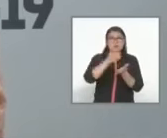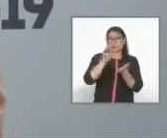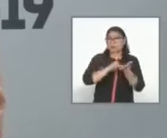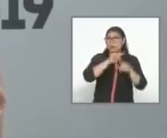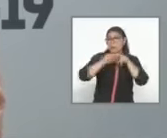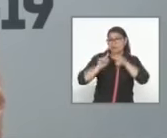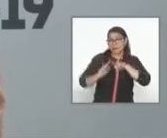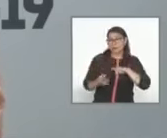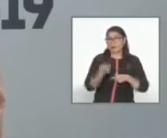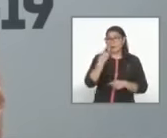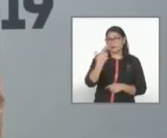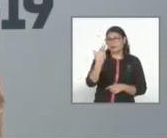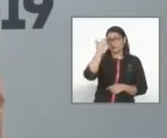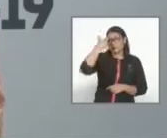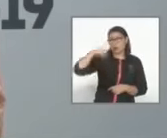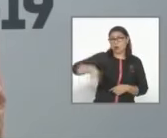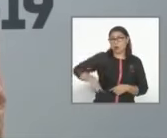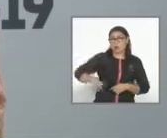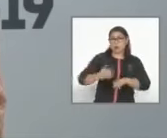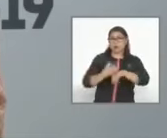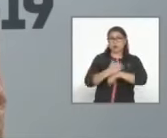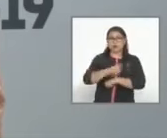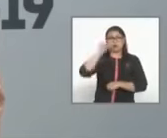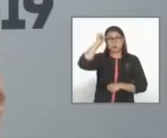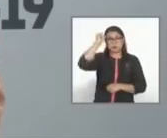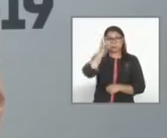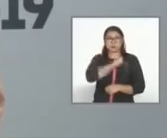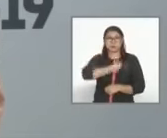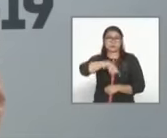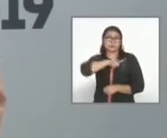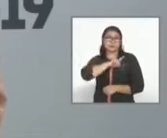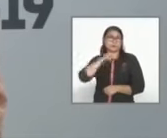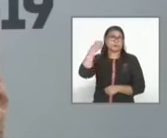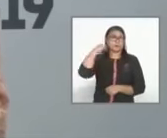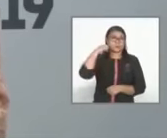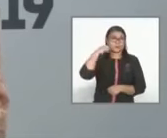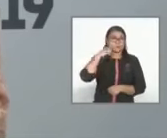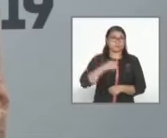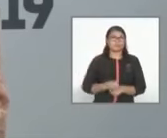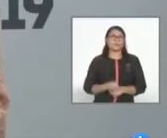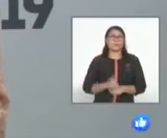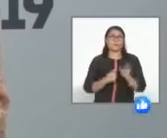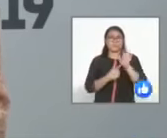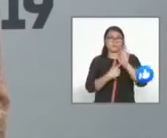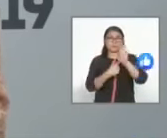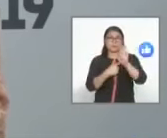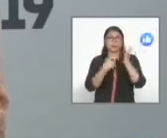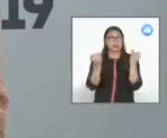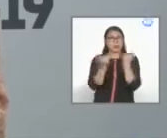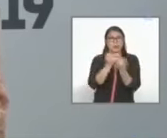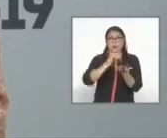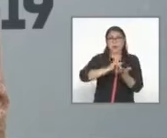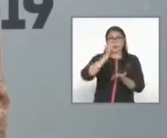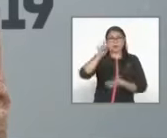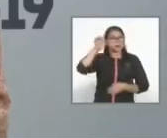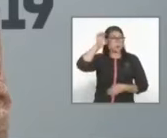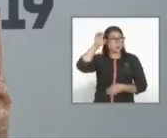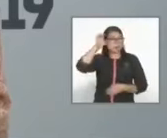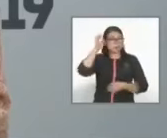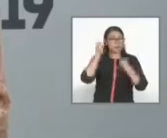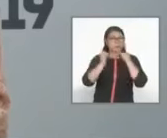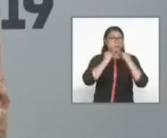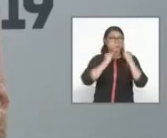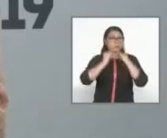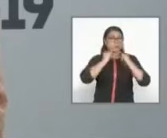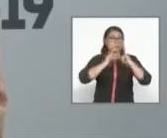el gobierno del estado y los servicios de salud de Oaxaca. Agradecemos también a nuestra compañera Eunice Mendoza en la interpretación de la lengua de